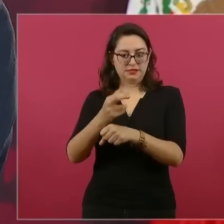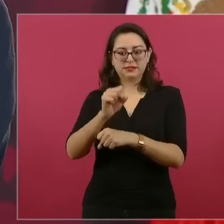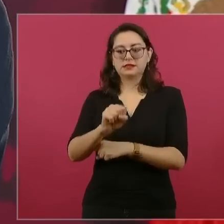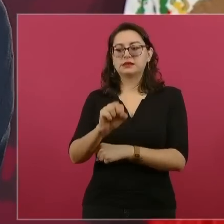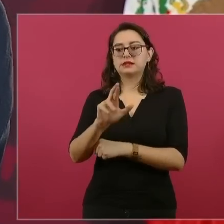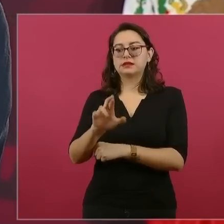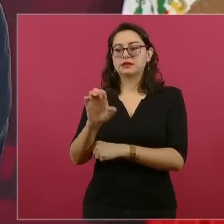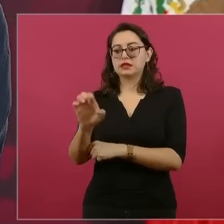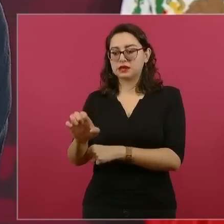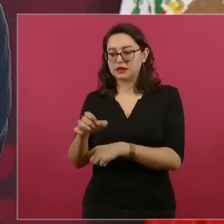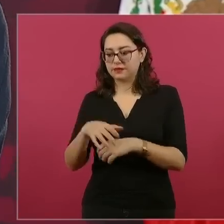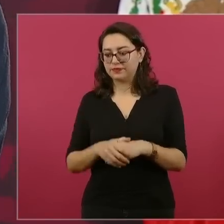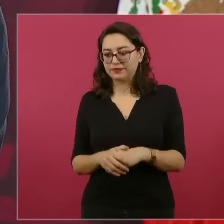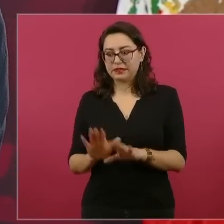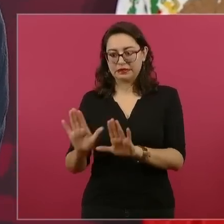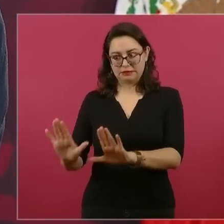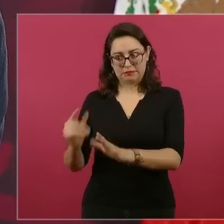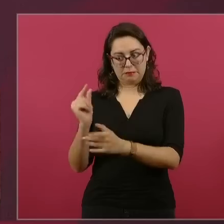o